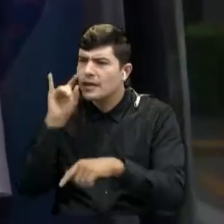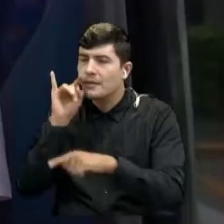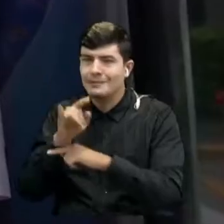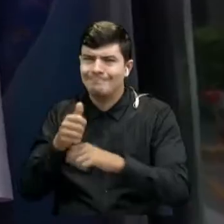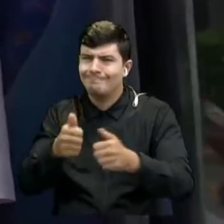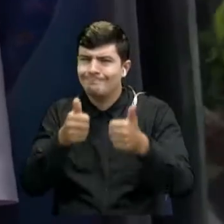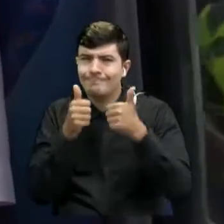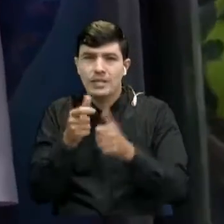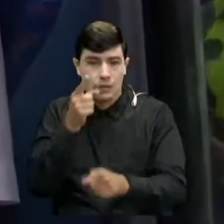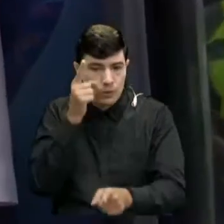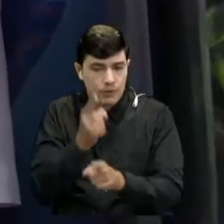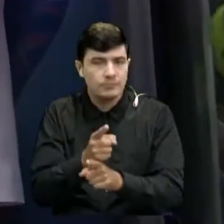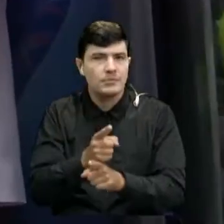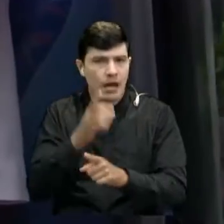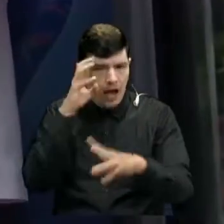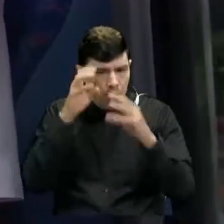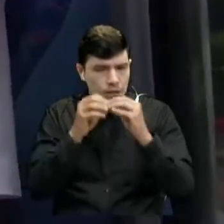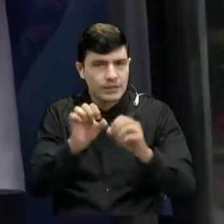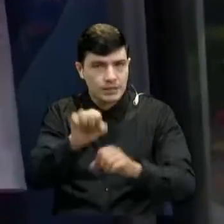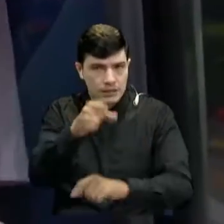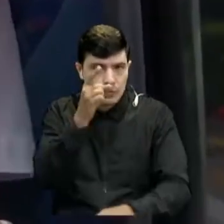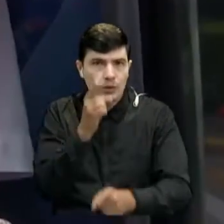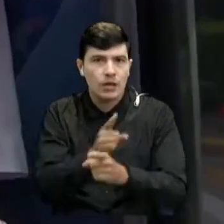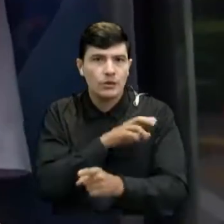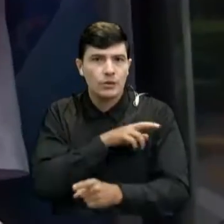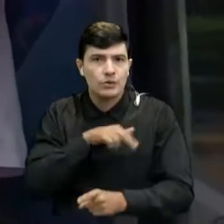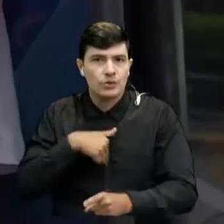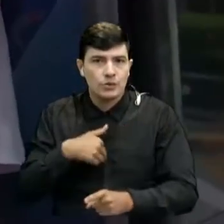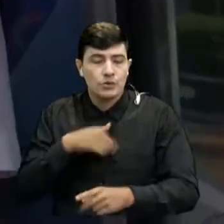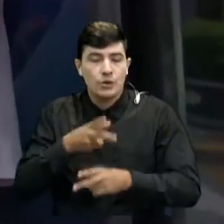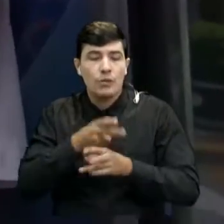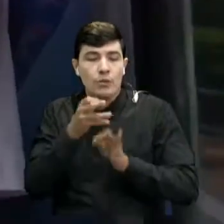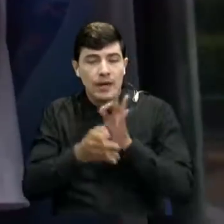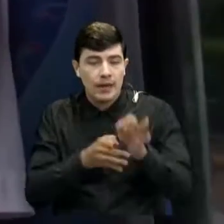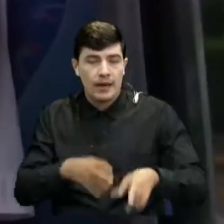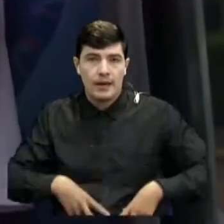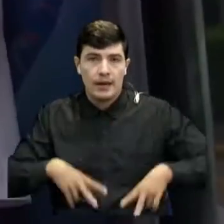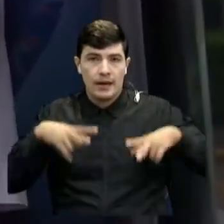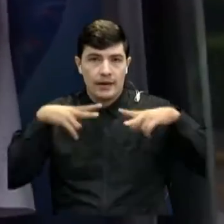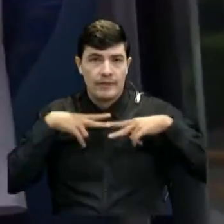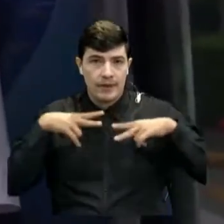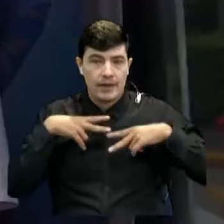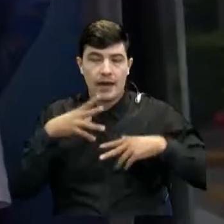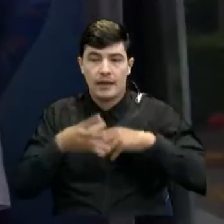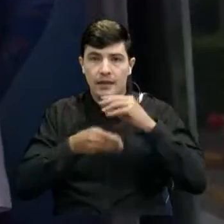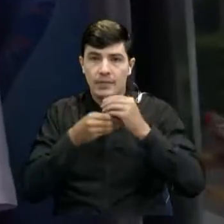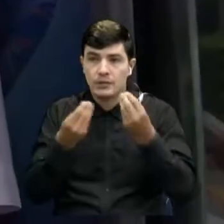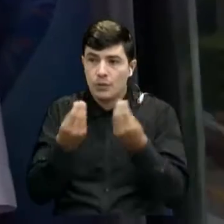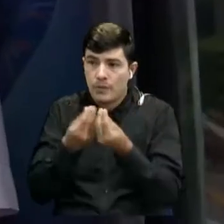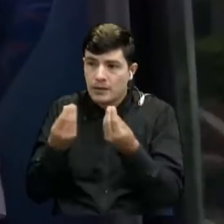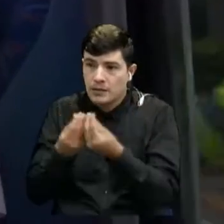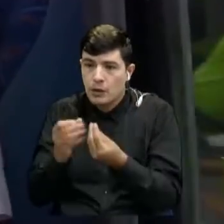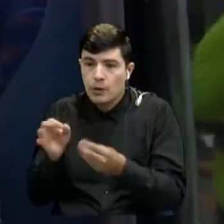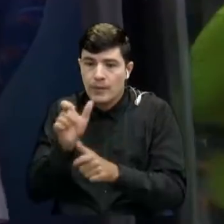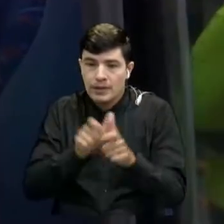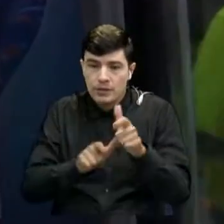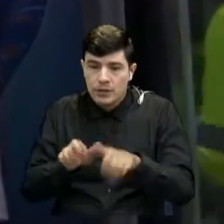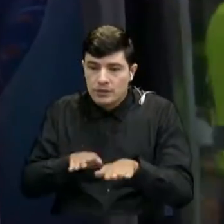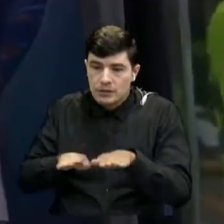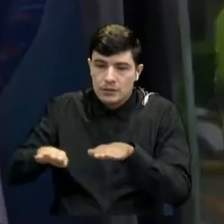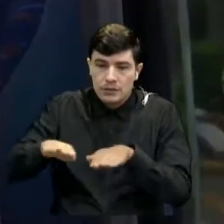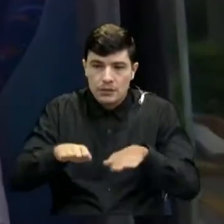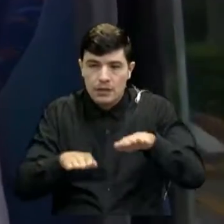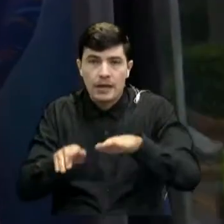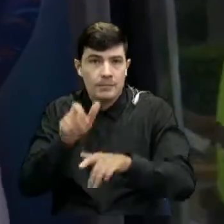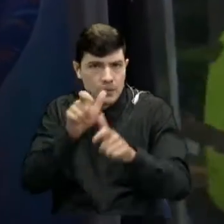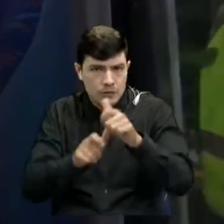muy bien, muy correcto. Para nosotros suplirnos de nuestras vidas, y de los demás compañeros y todo, y la gente que utilice